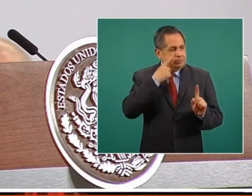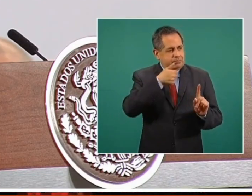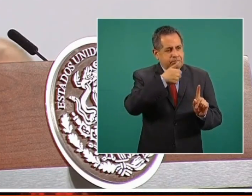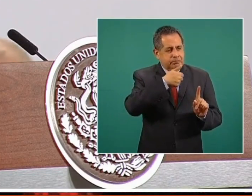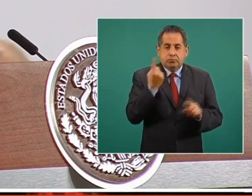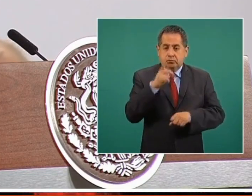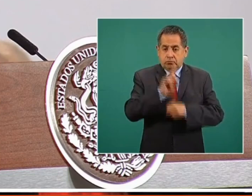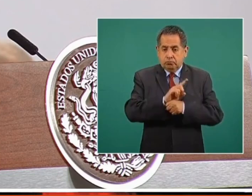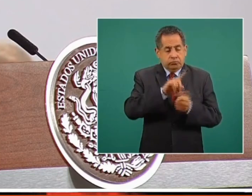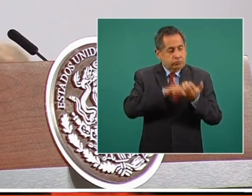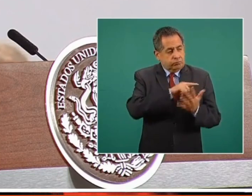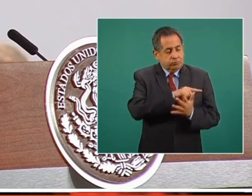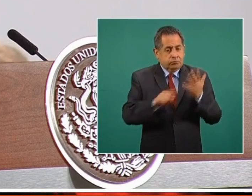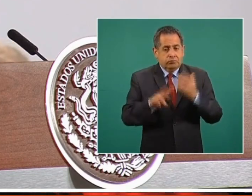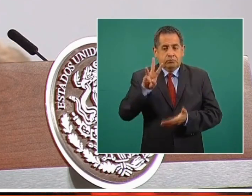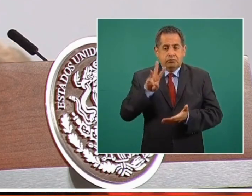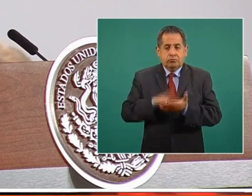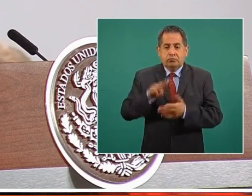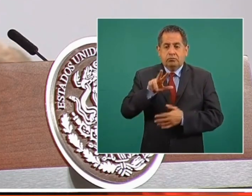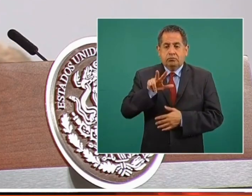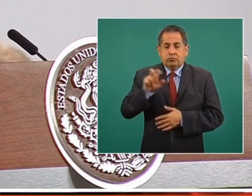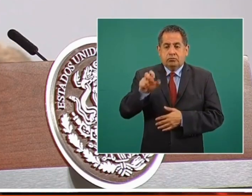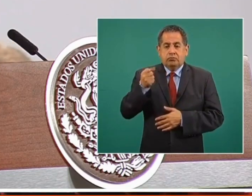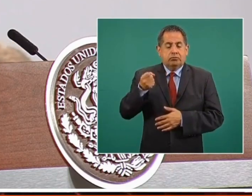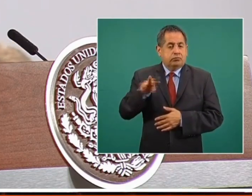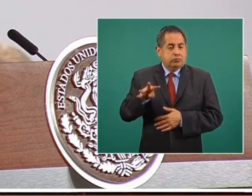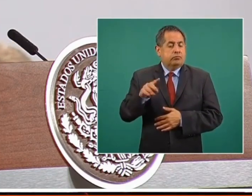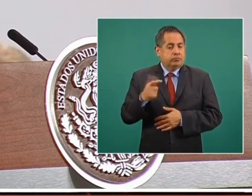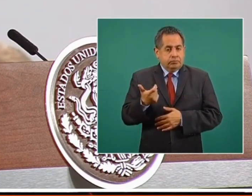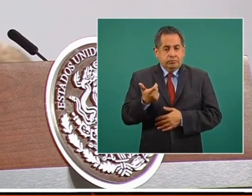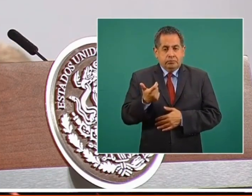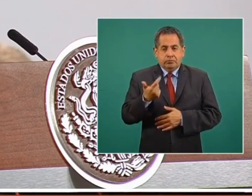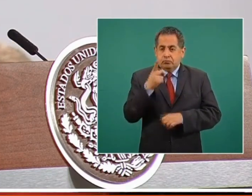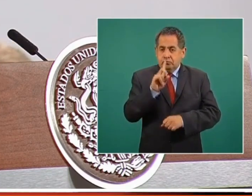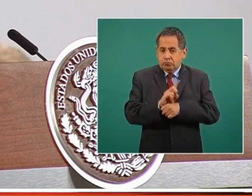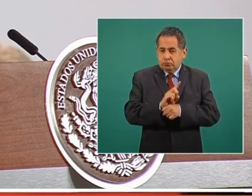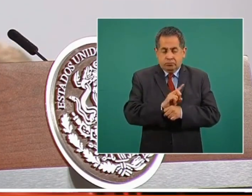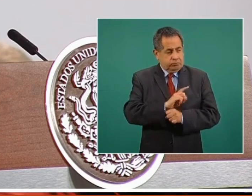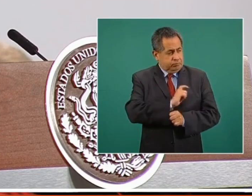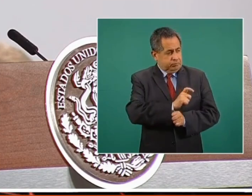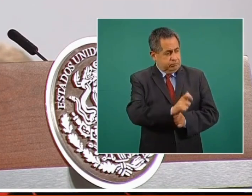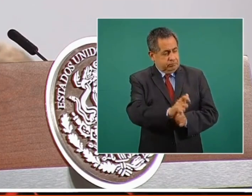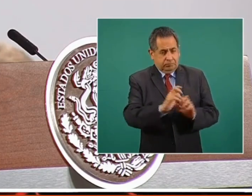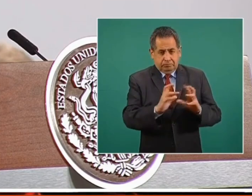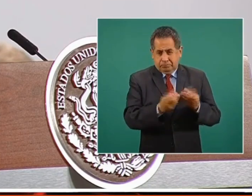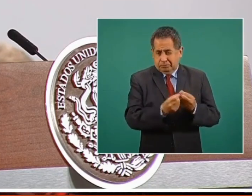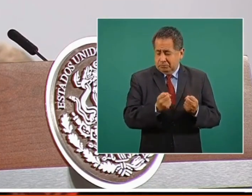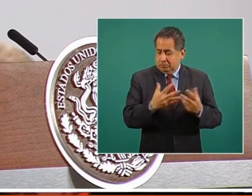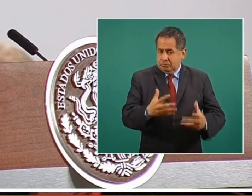día es de 3,819 pesos al día. Quiero